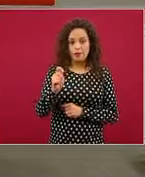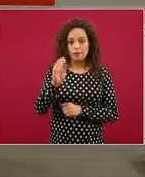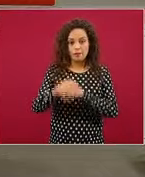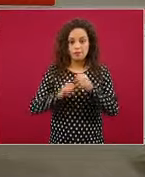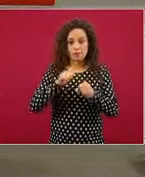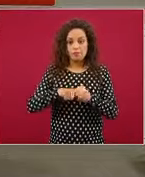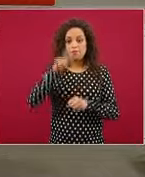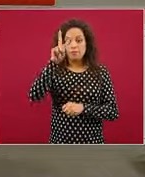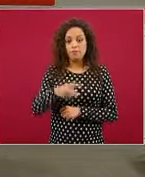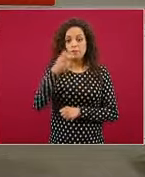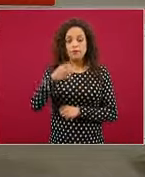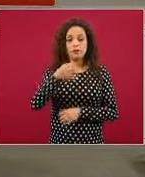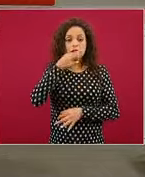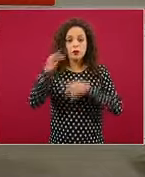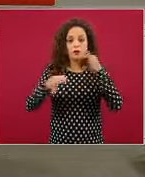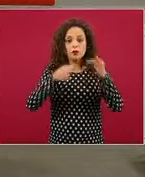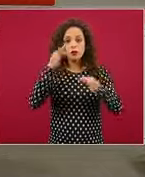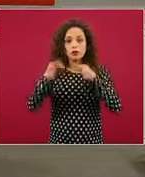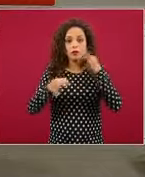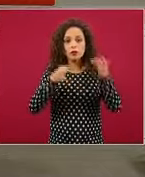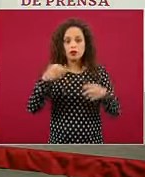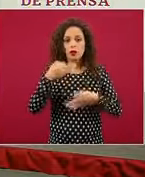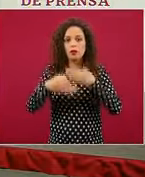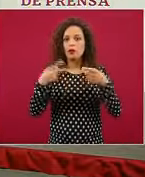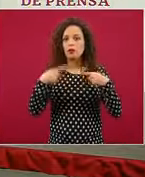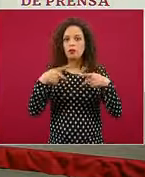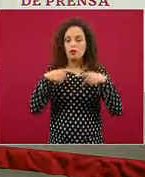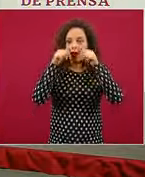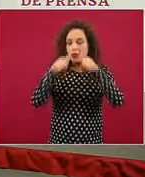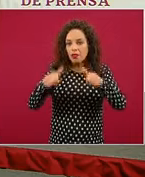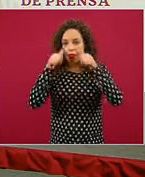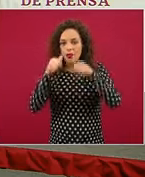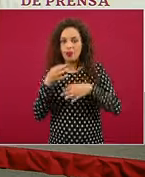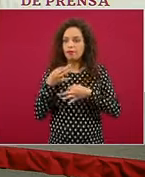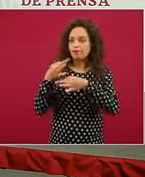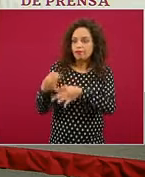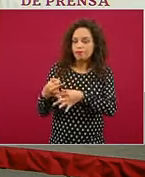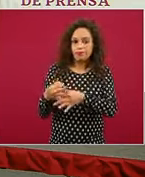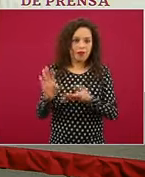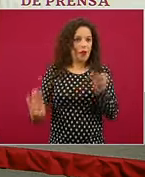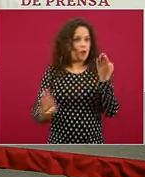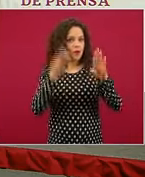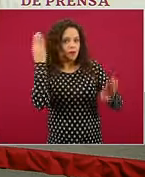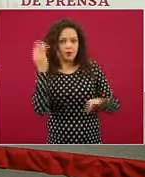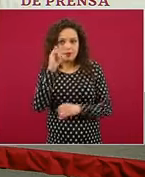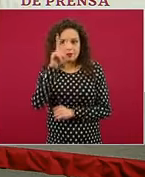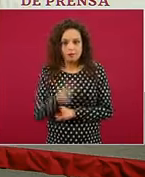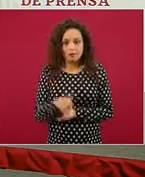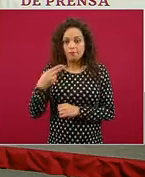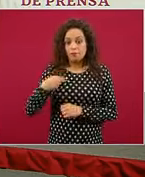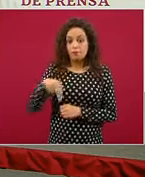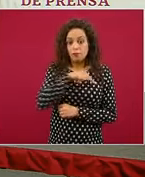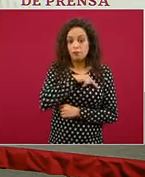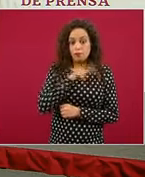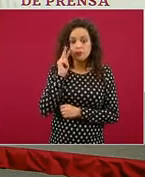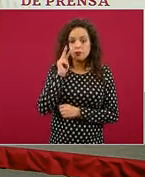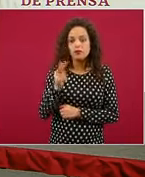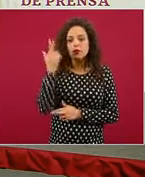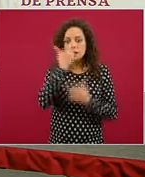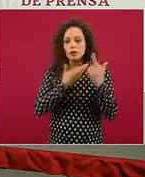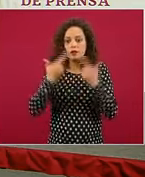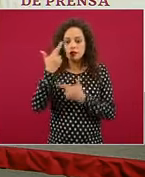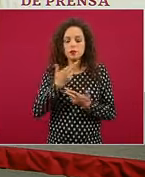noticia que ha acaparado un poco la atención, lógicamente, del mundo. Nosotros le hemos estado dando seguimiento desde que